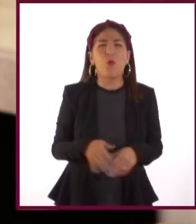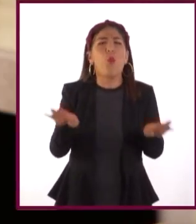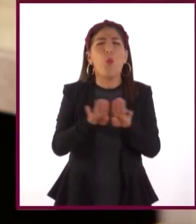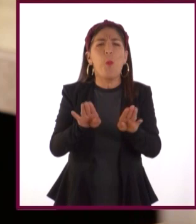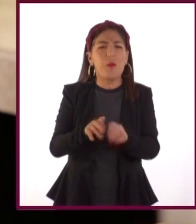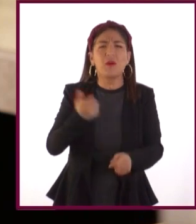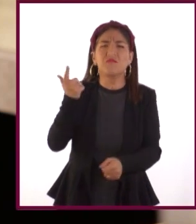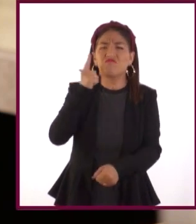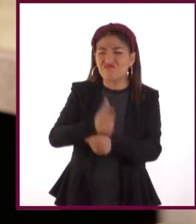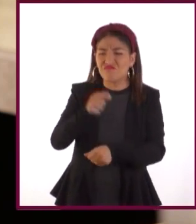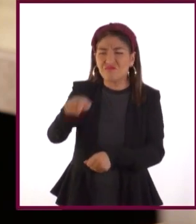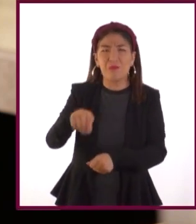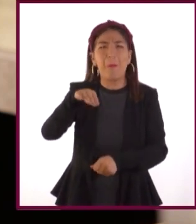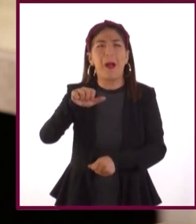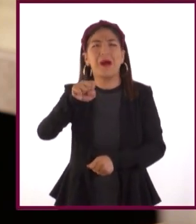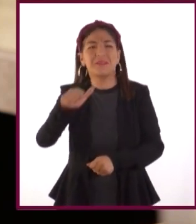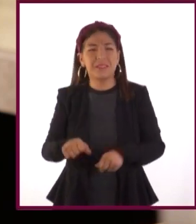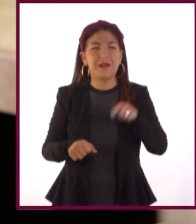uno lo puede